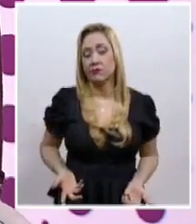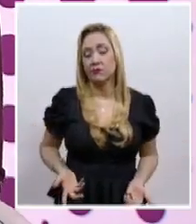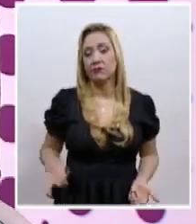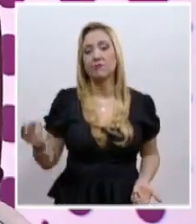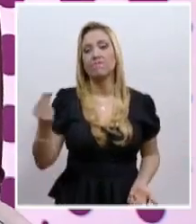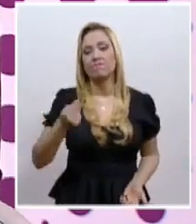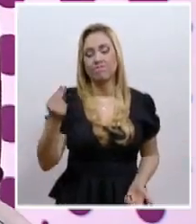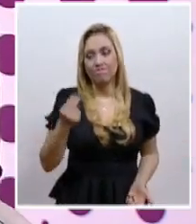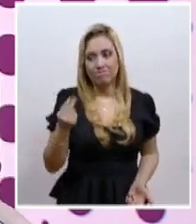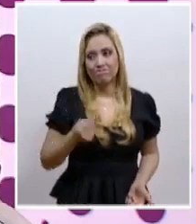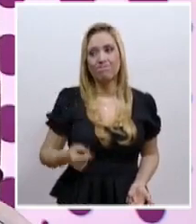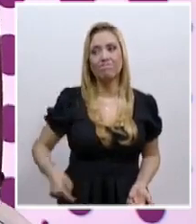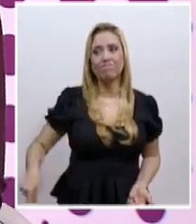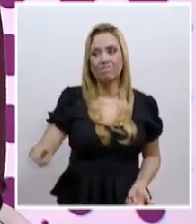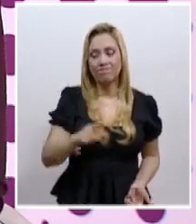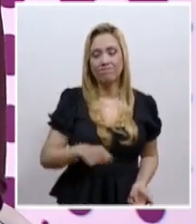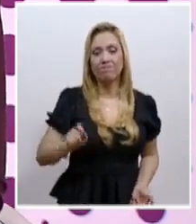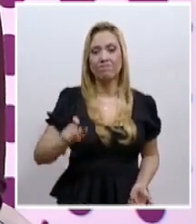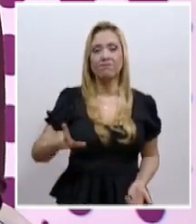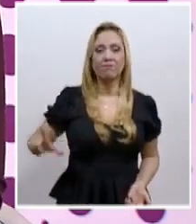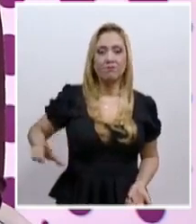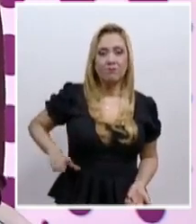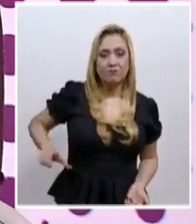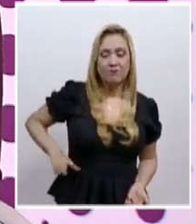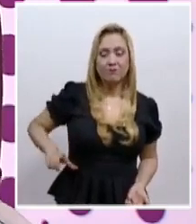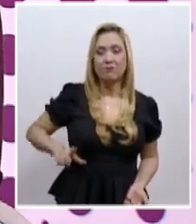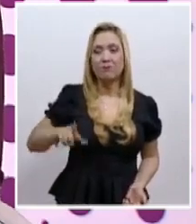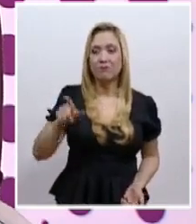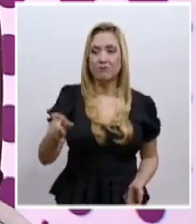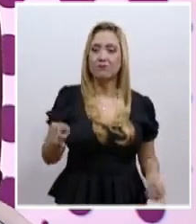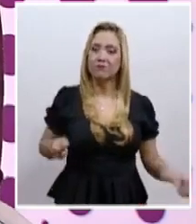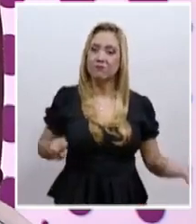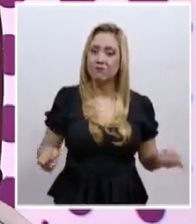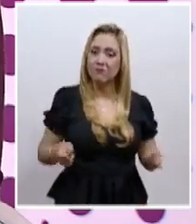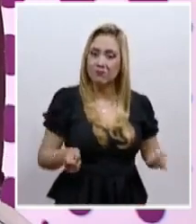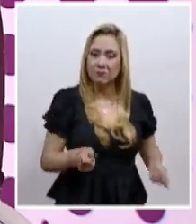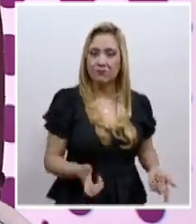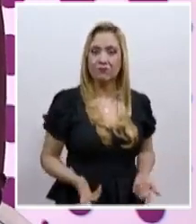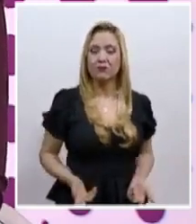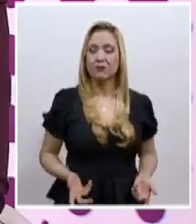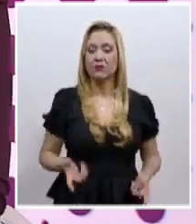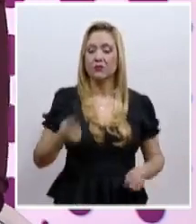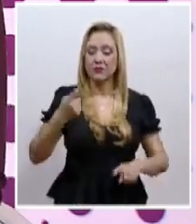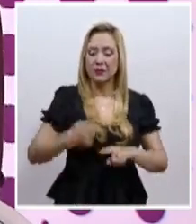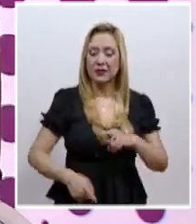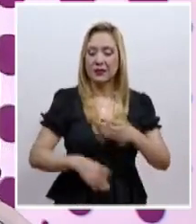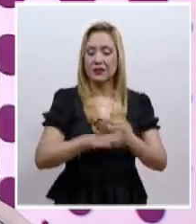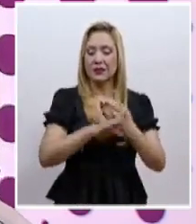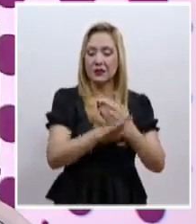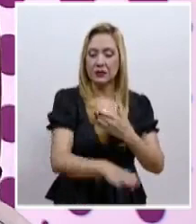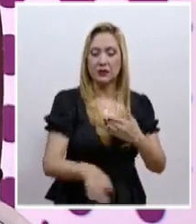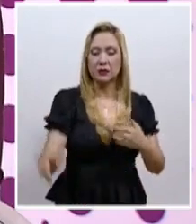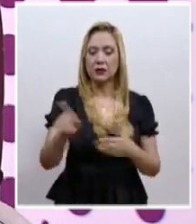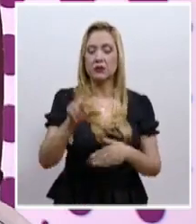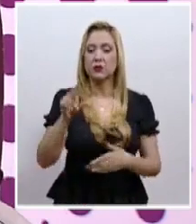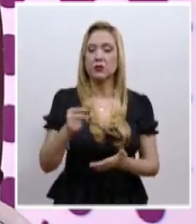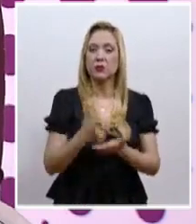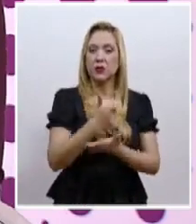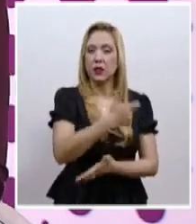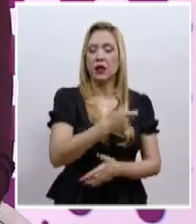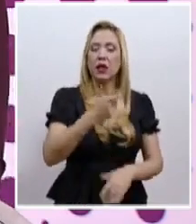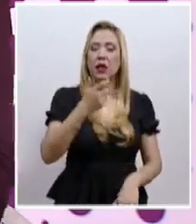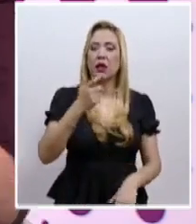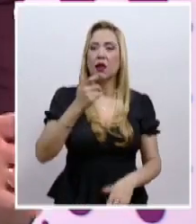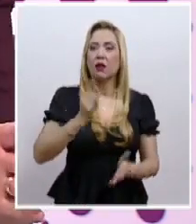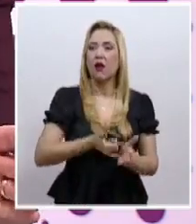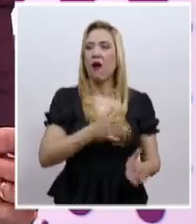una capacidad estatal que también mencionó Eduardo. La incapacidad de evitar la elusión y la evasión de impuestos